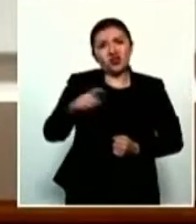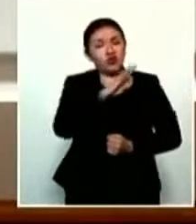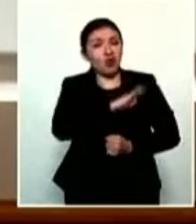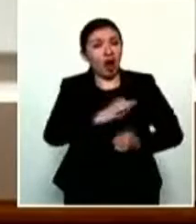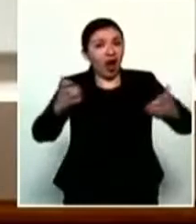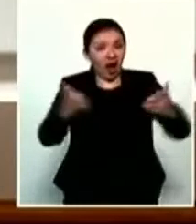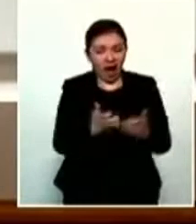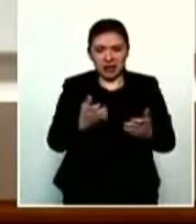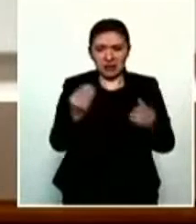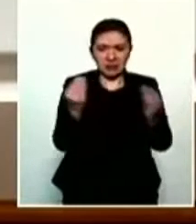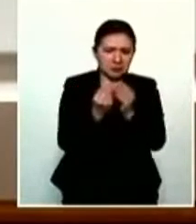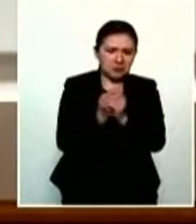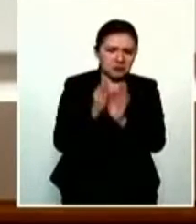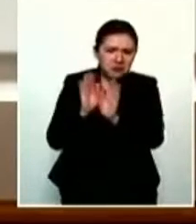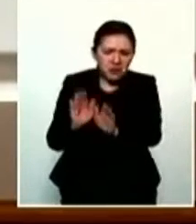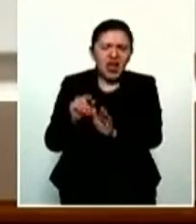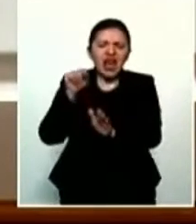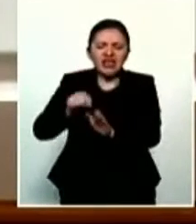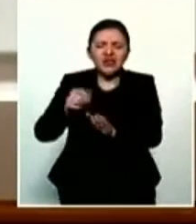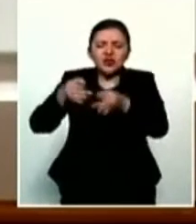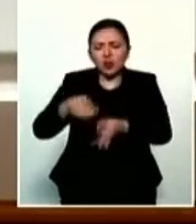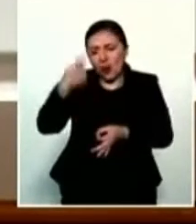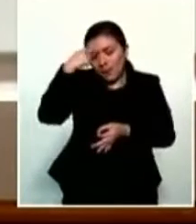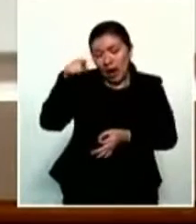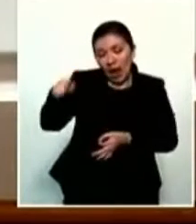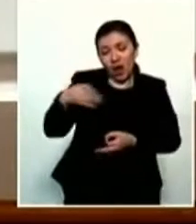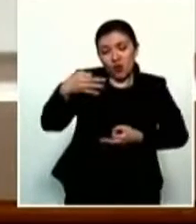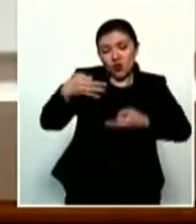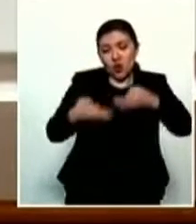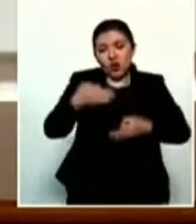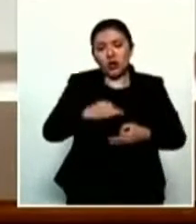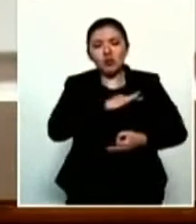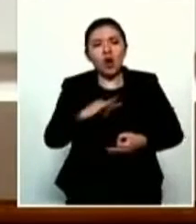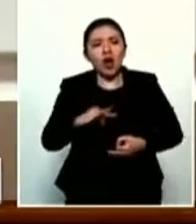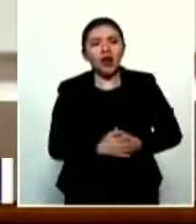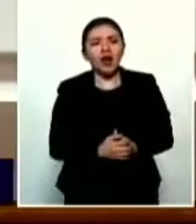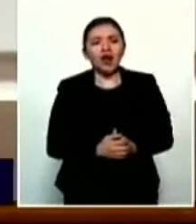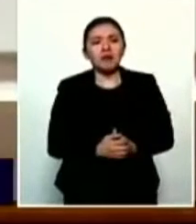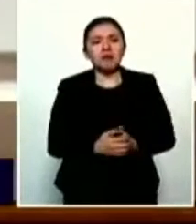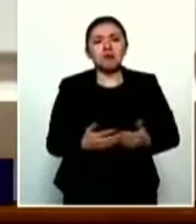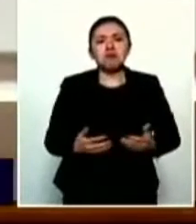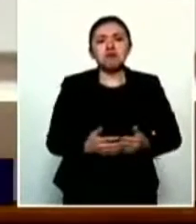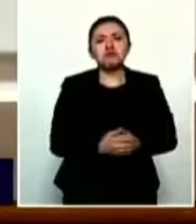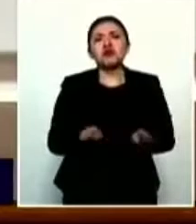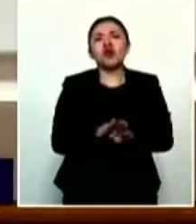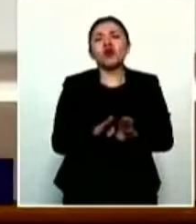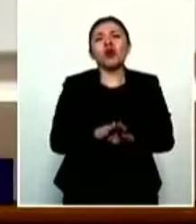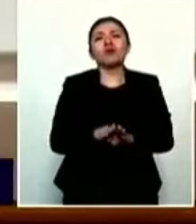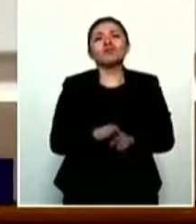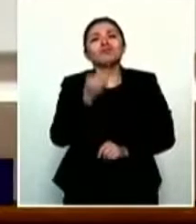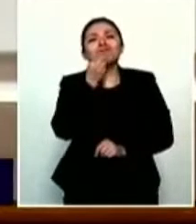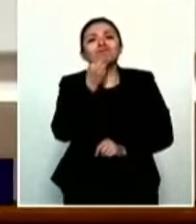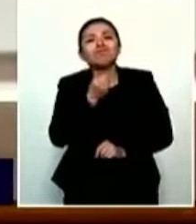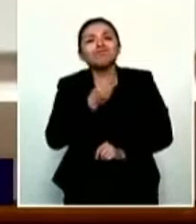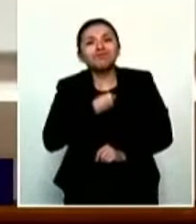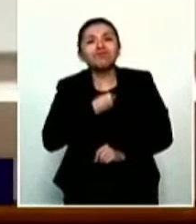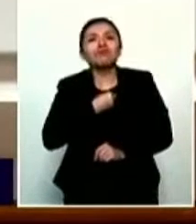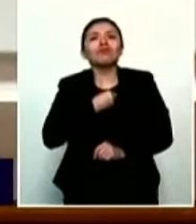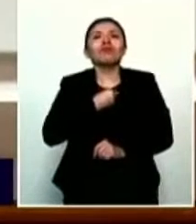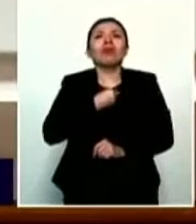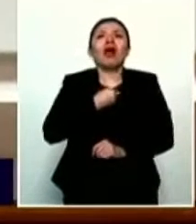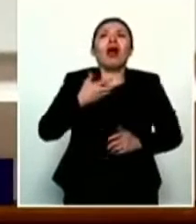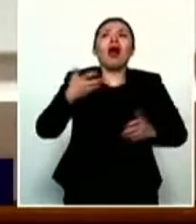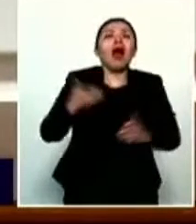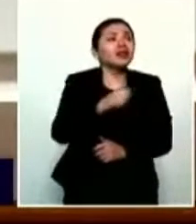ese momento, era para que la Corte pagara los platos rotos de lo que no habían hecho los